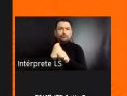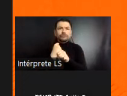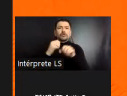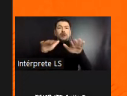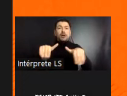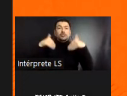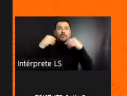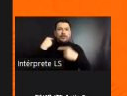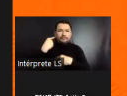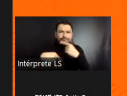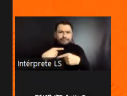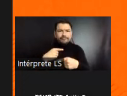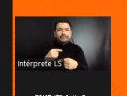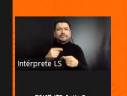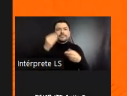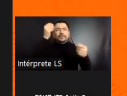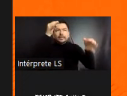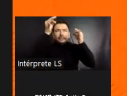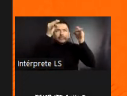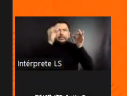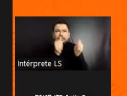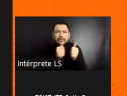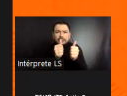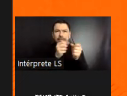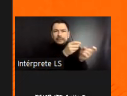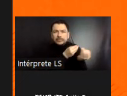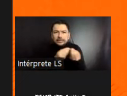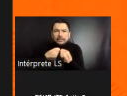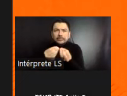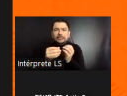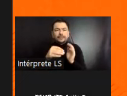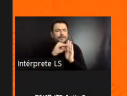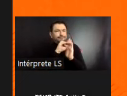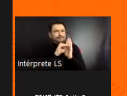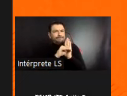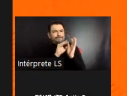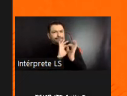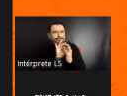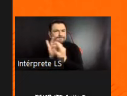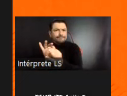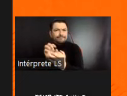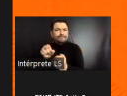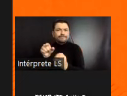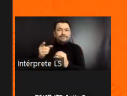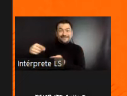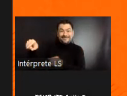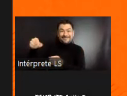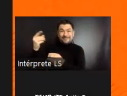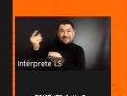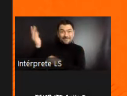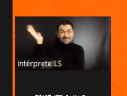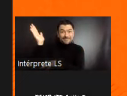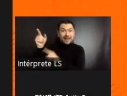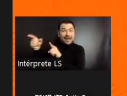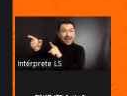guías, normas y estándares que mi colega Dalia incluso ha mencionado brevemente a nivel nacional. Nuestro